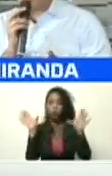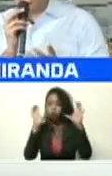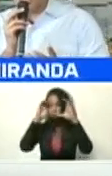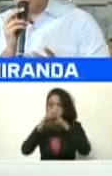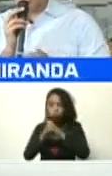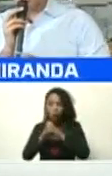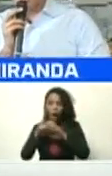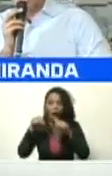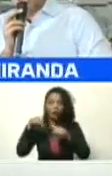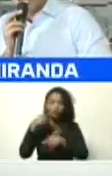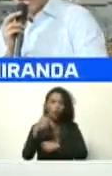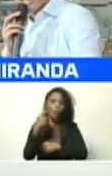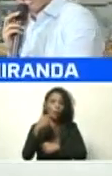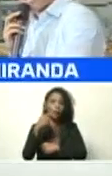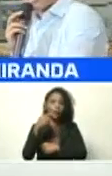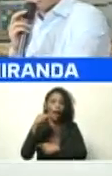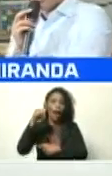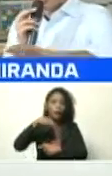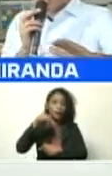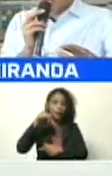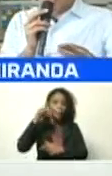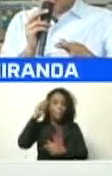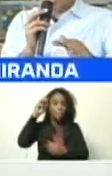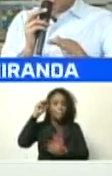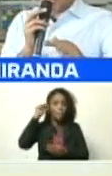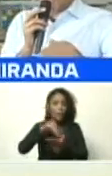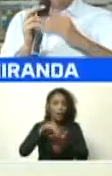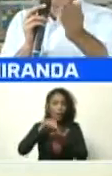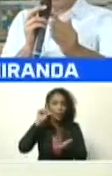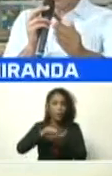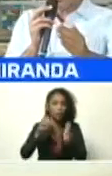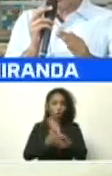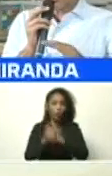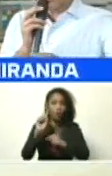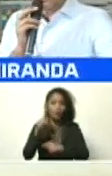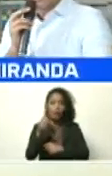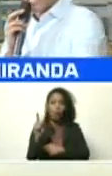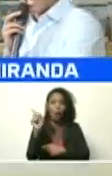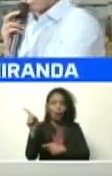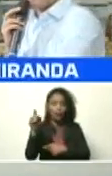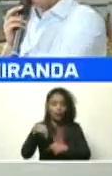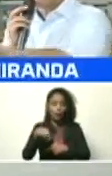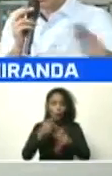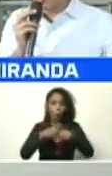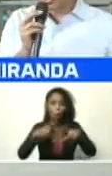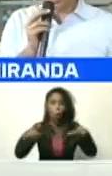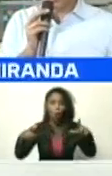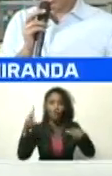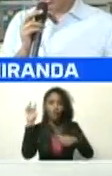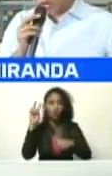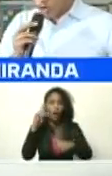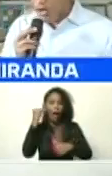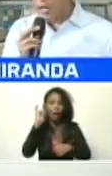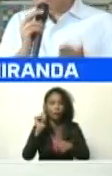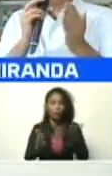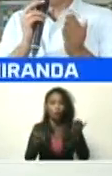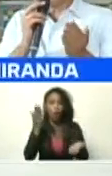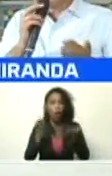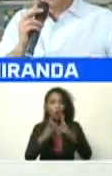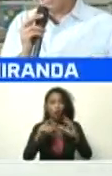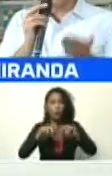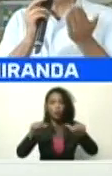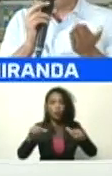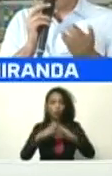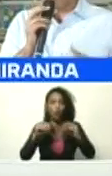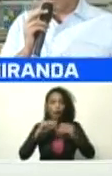área metropolitana de Miranda, sino que el crecimiento económico que está experimentando Venezuela tenga equilibrio en todo el territorio, que toda la